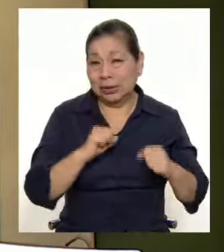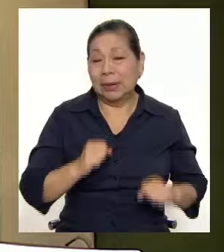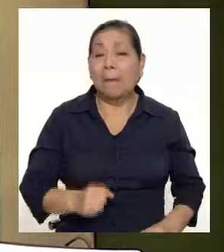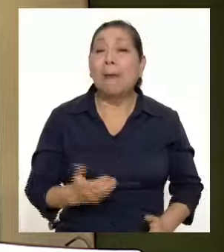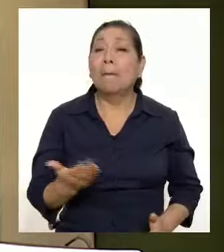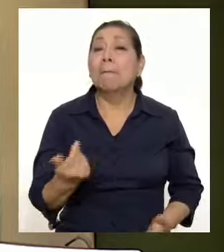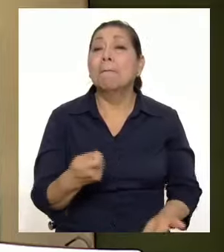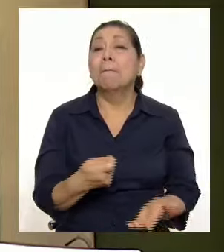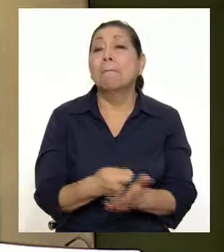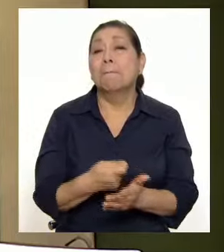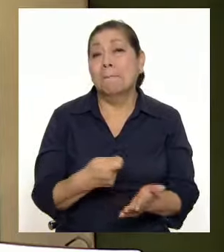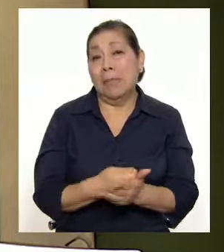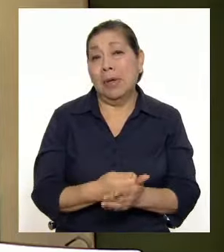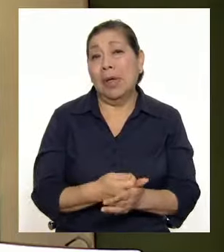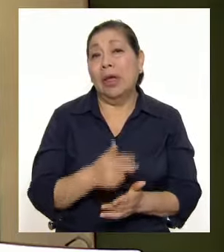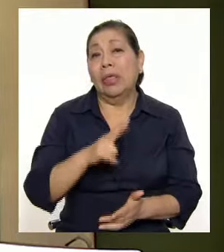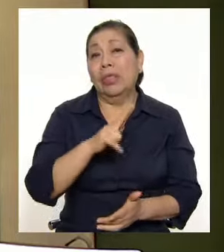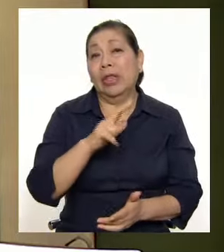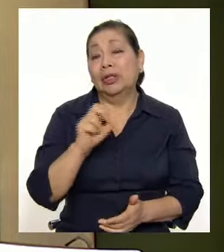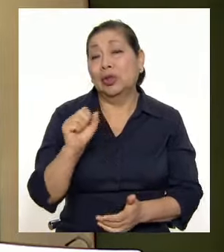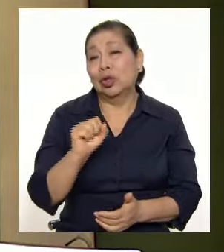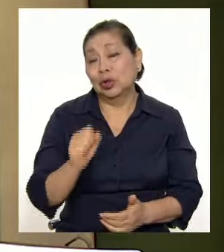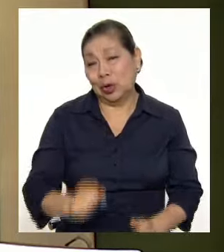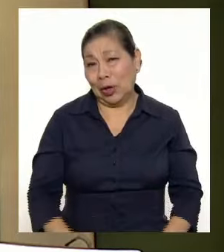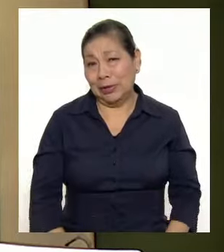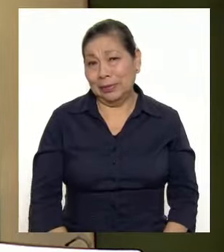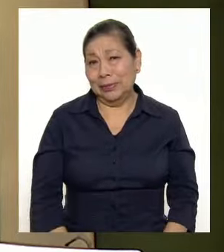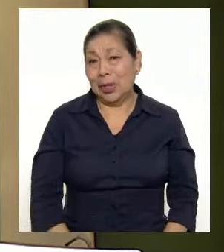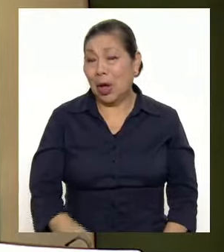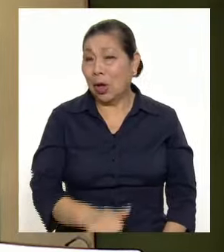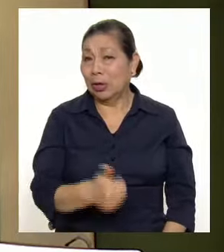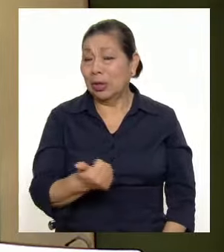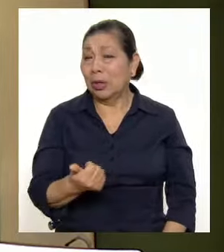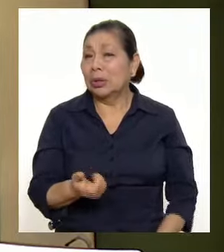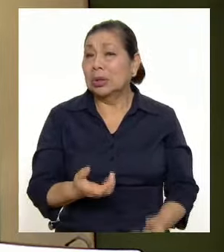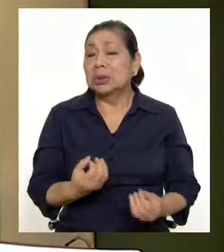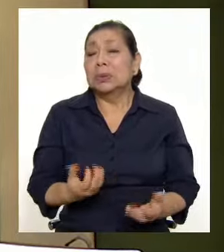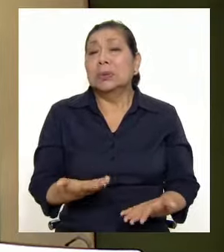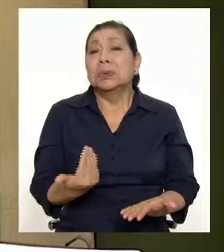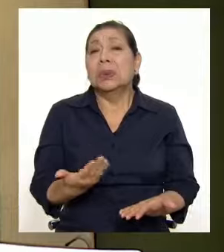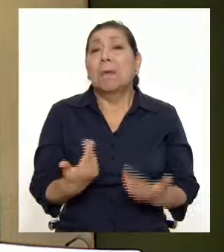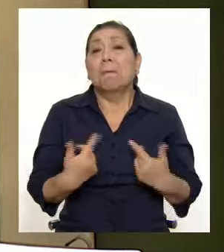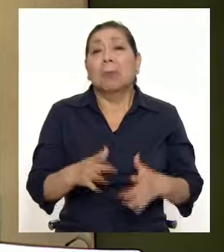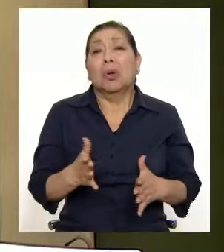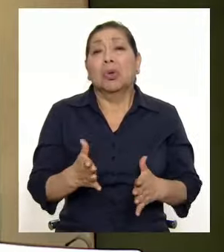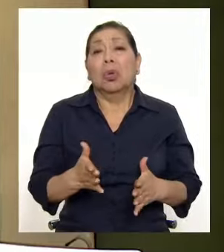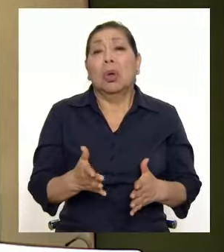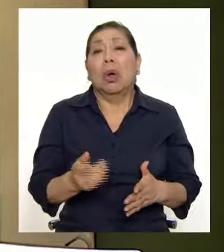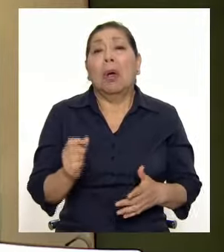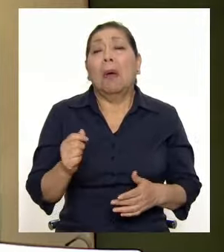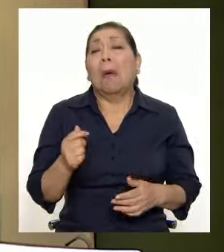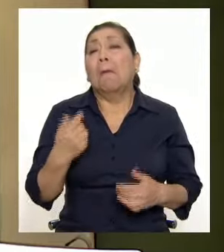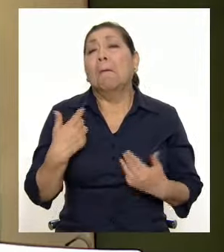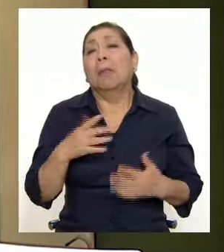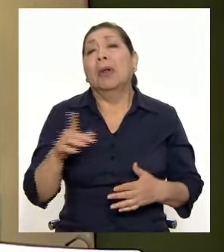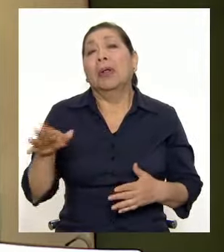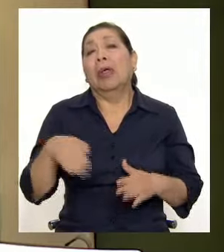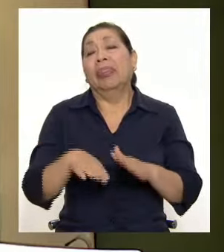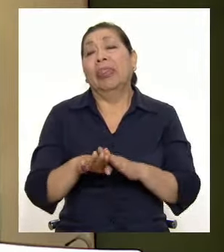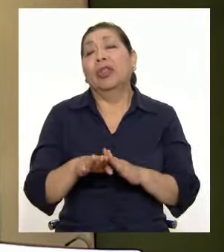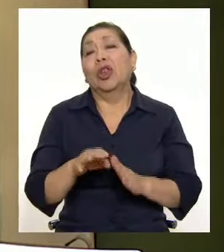Porres exigiendo el pago de 300 soles. El extranjero daba como pretexto haber perdido una costosa joya en